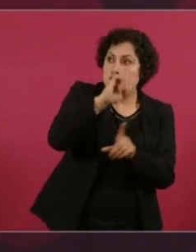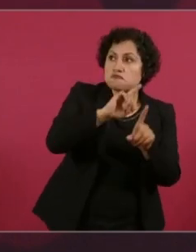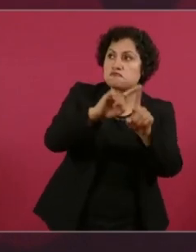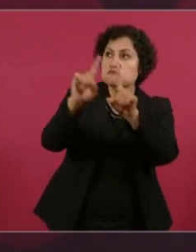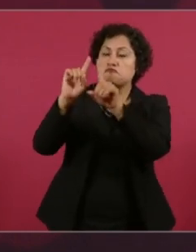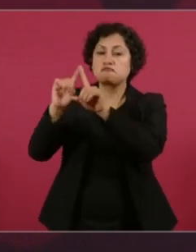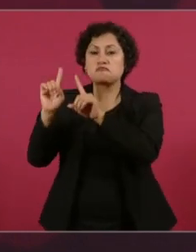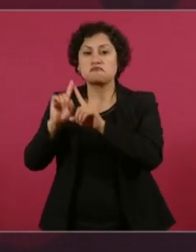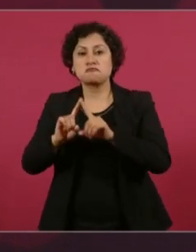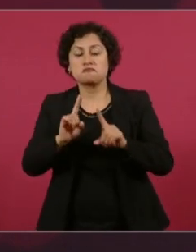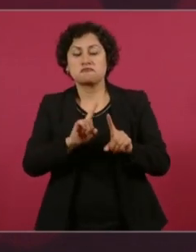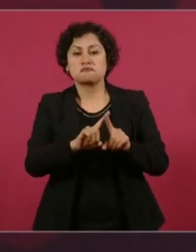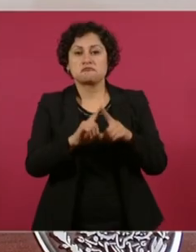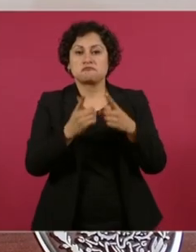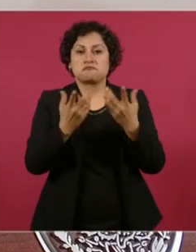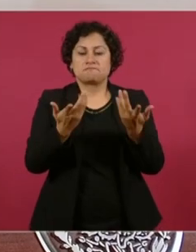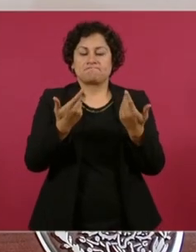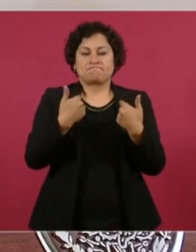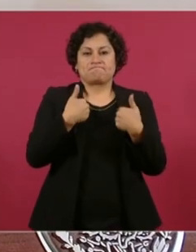Yo